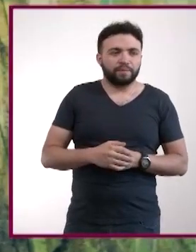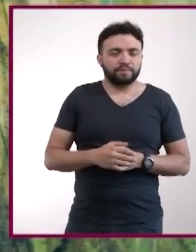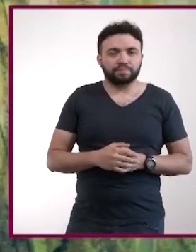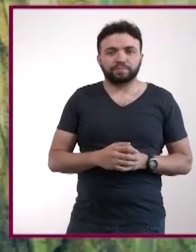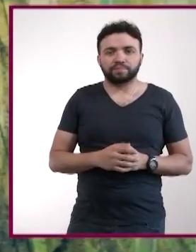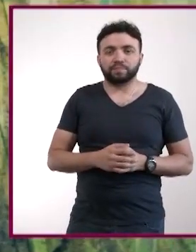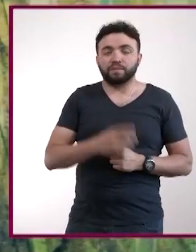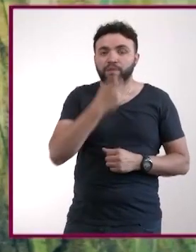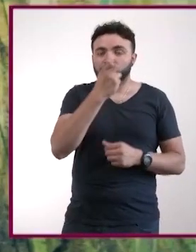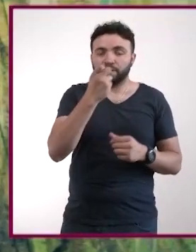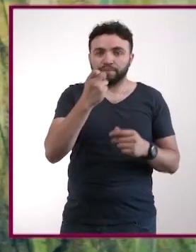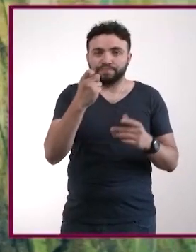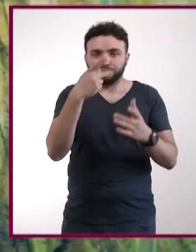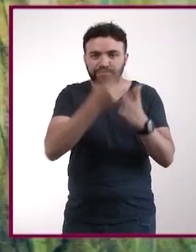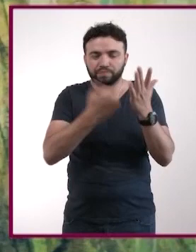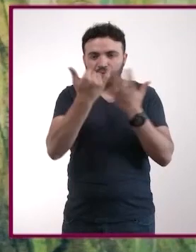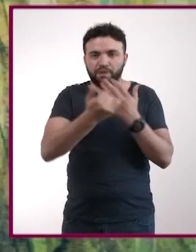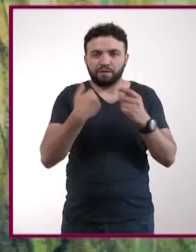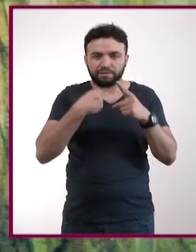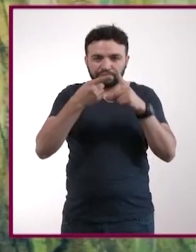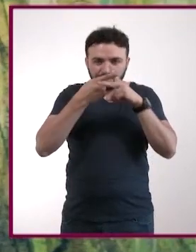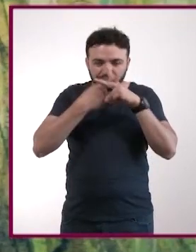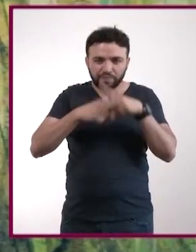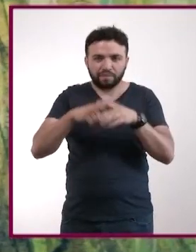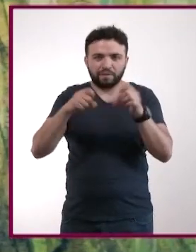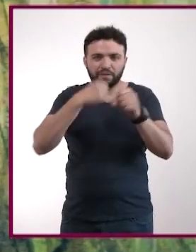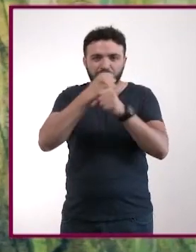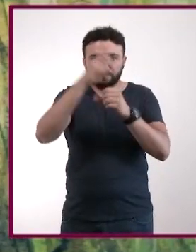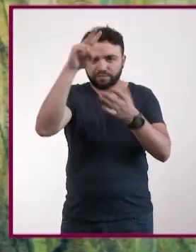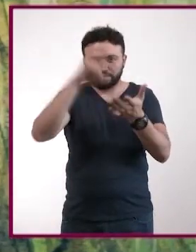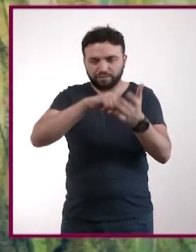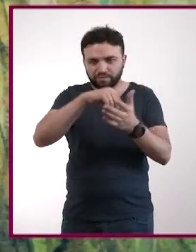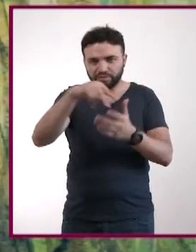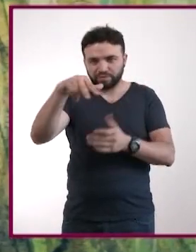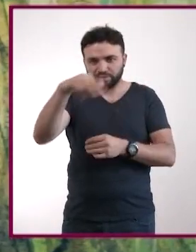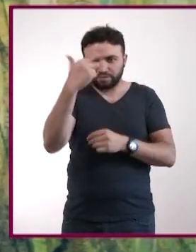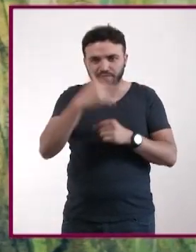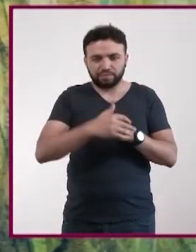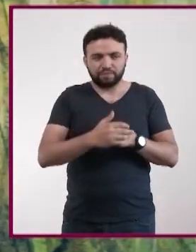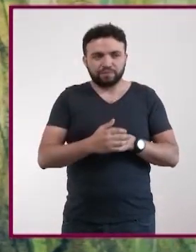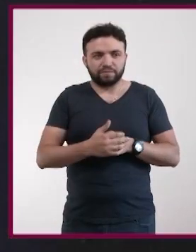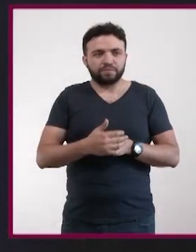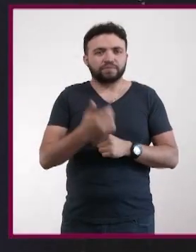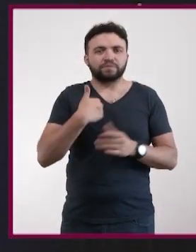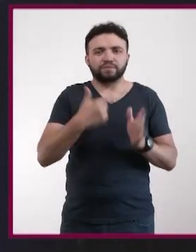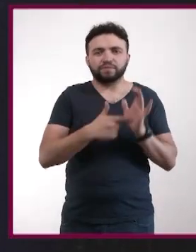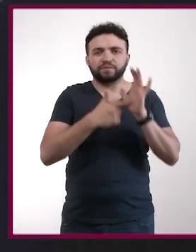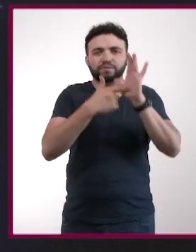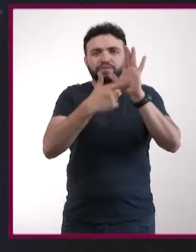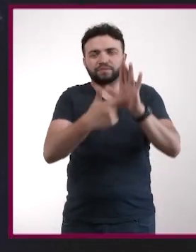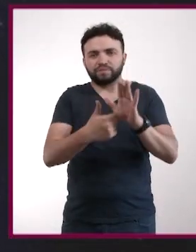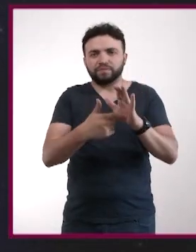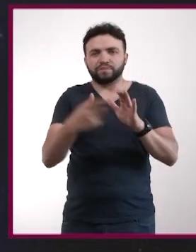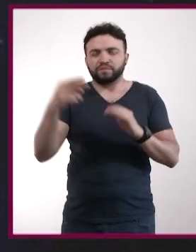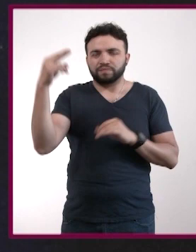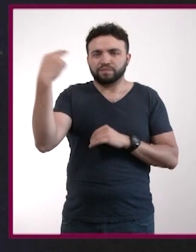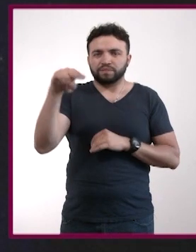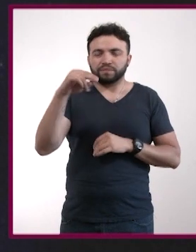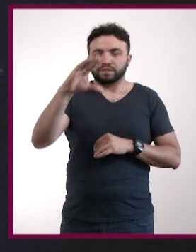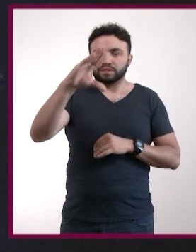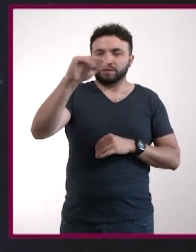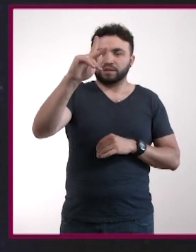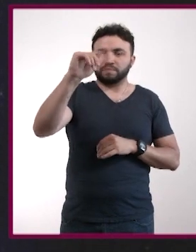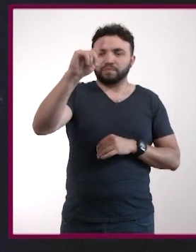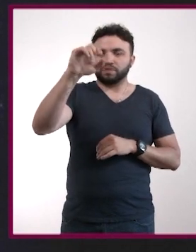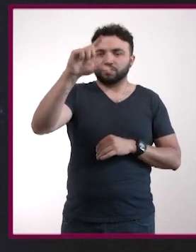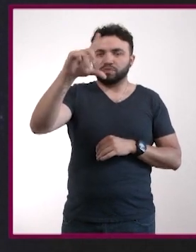Bueno, es un proyecto que lo inicié en el año 2013. Hice una exposición que se llamó Capítulo